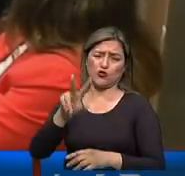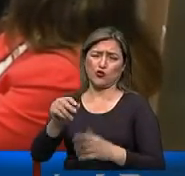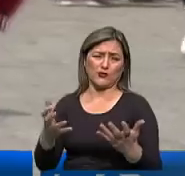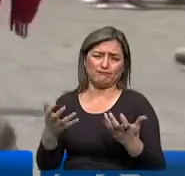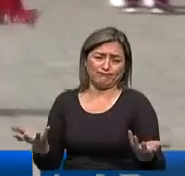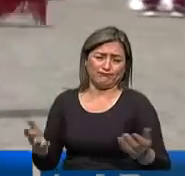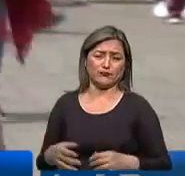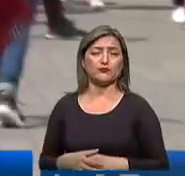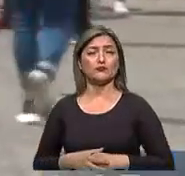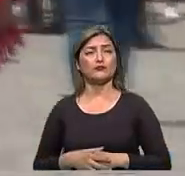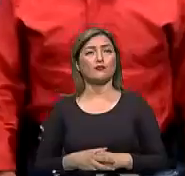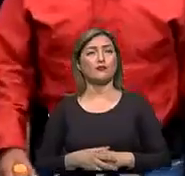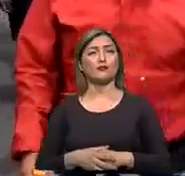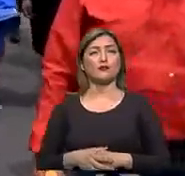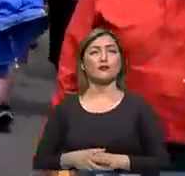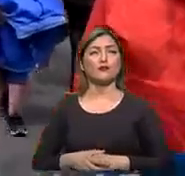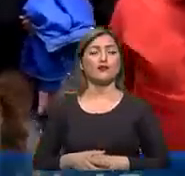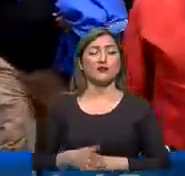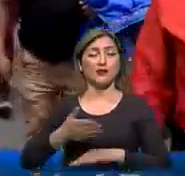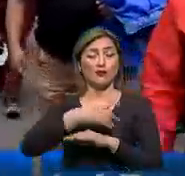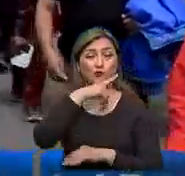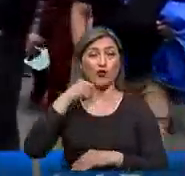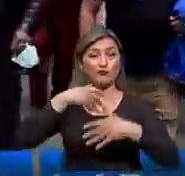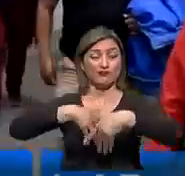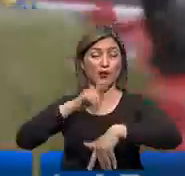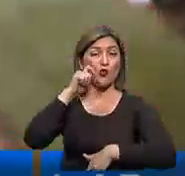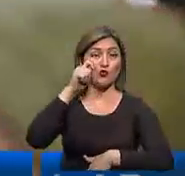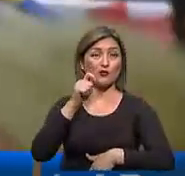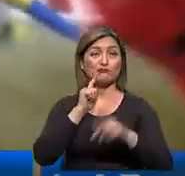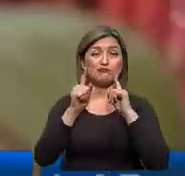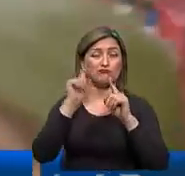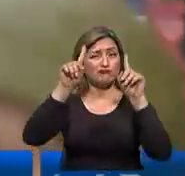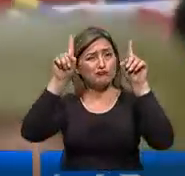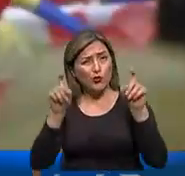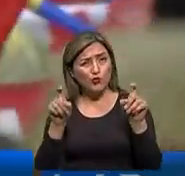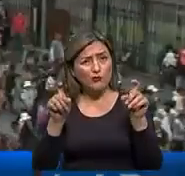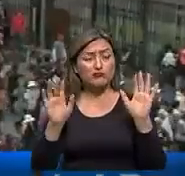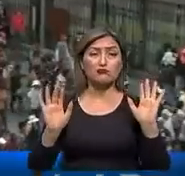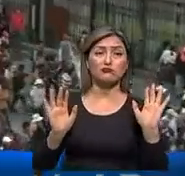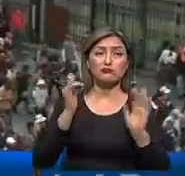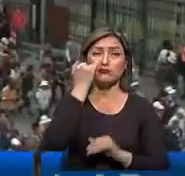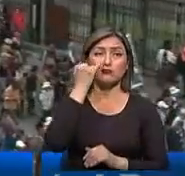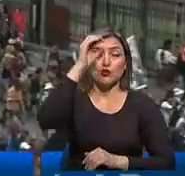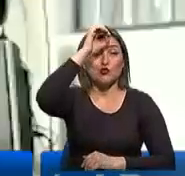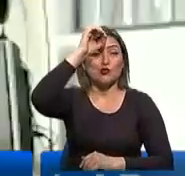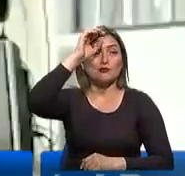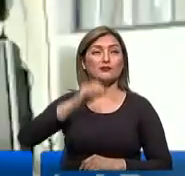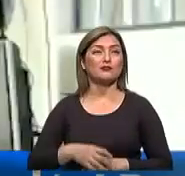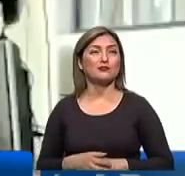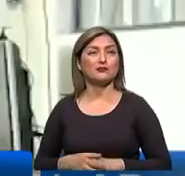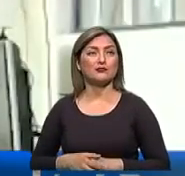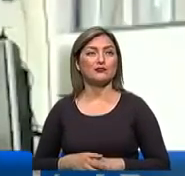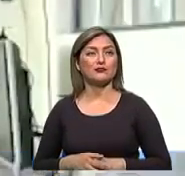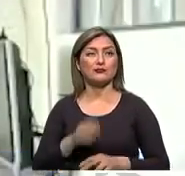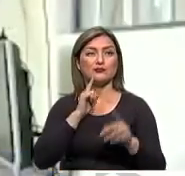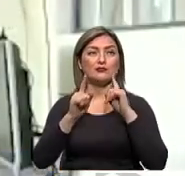un acuerdo. Entonces, ¿la paralización luego del feriado es inminente y no habrá diálogo? Ni desde el movimiento indígena lo saben. Si al final el